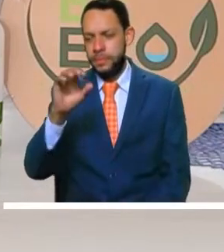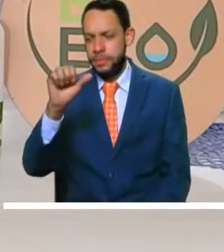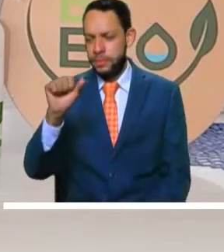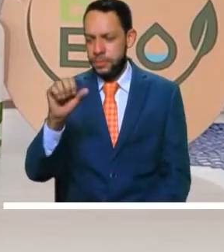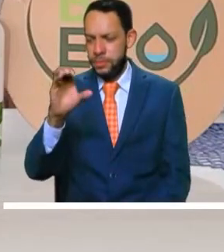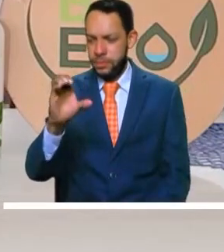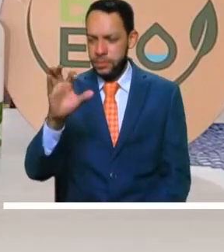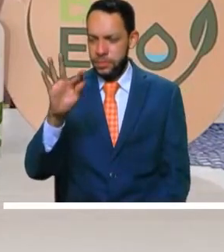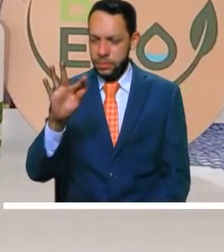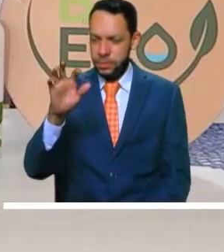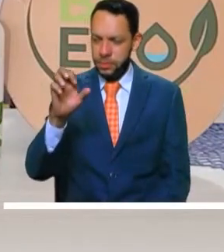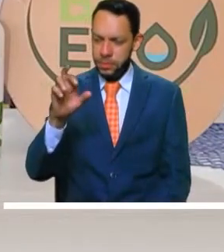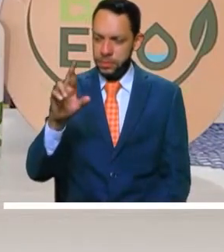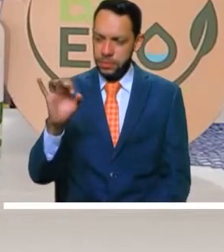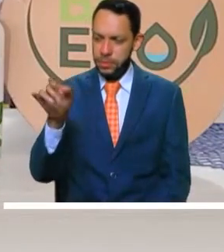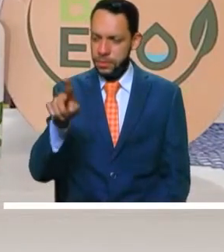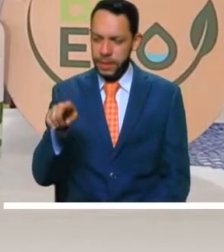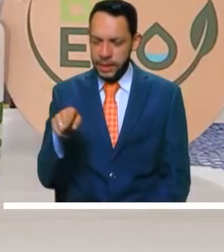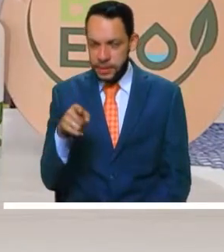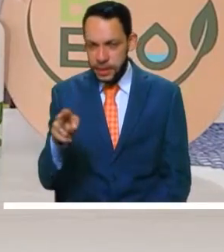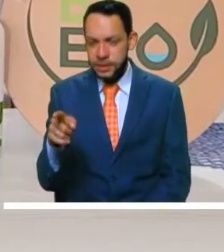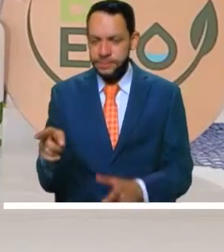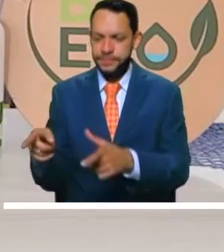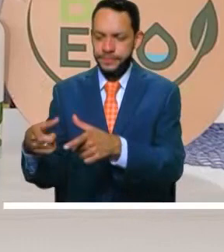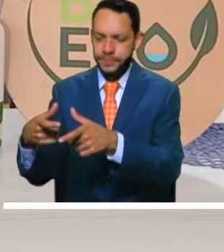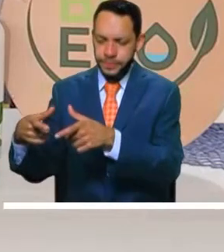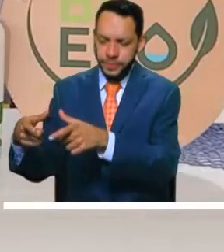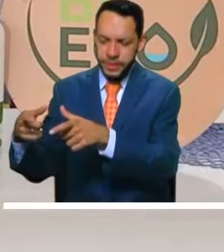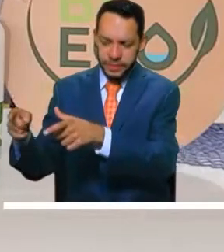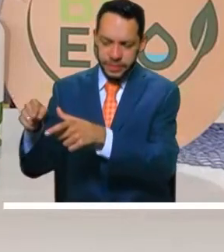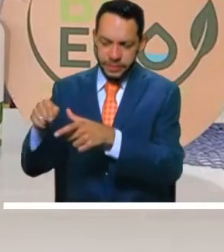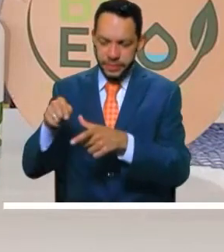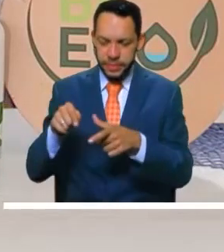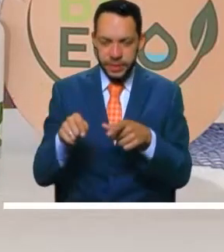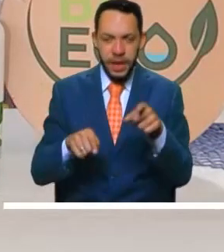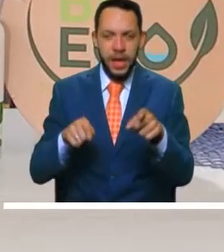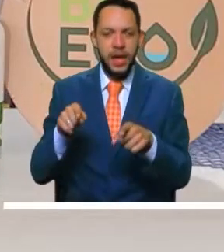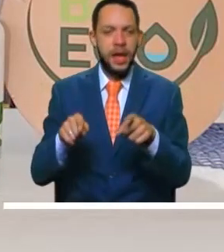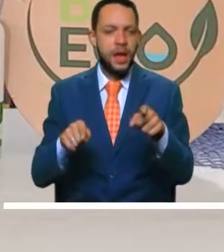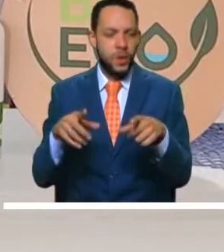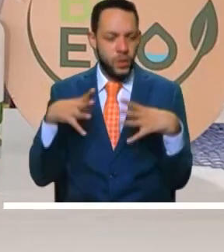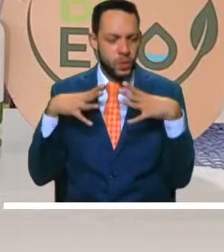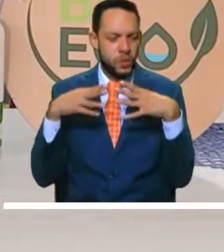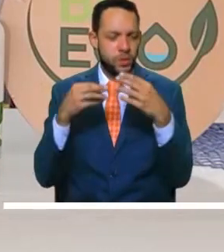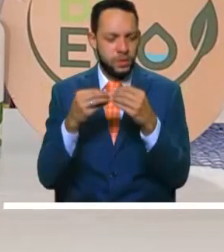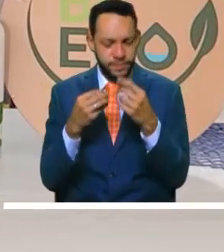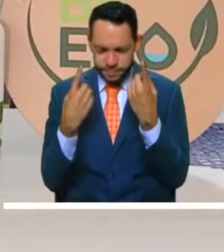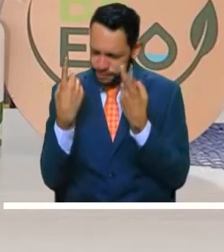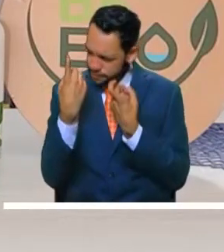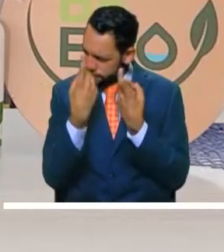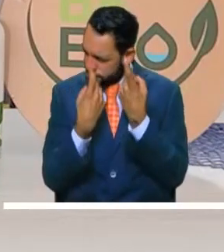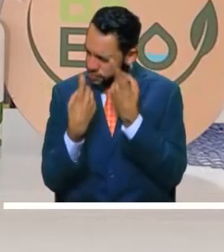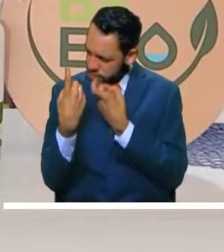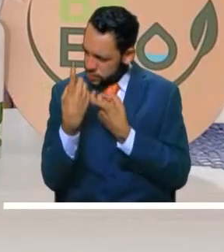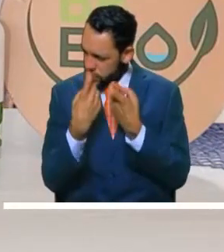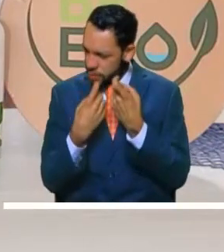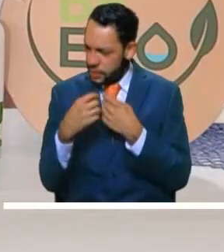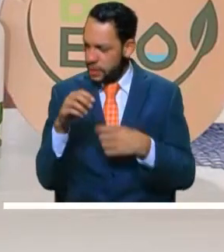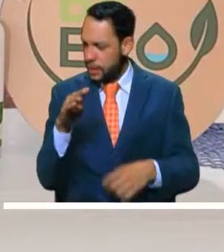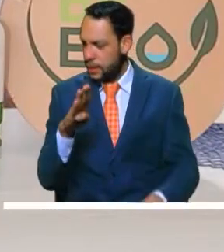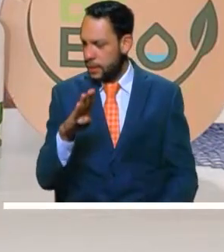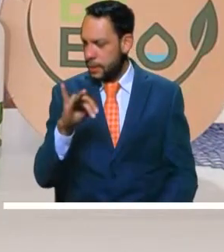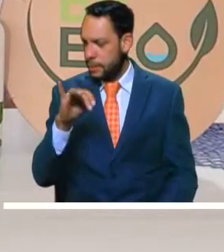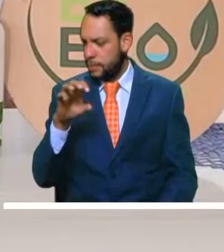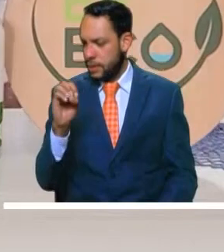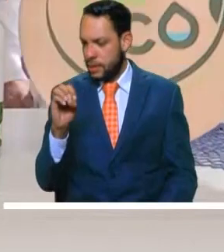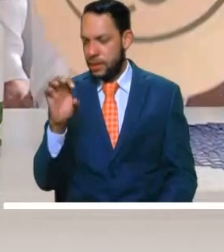pero no sabemos las suyas. Esto nos llevó a nosotros a pensar en algo que se llama bieco.